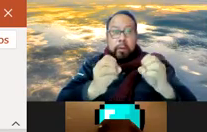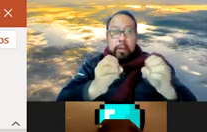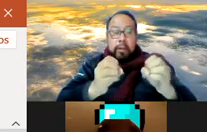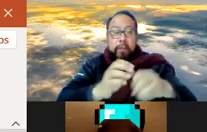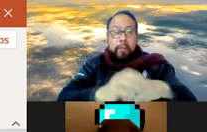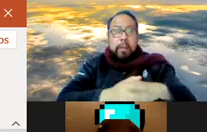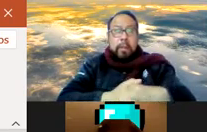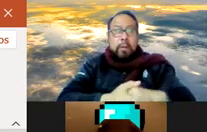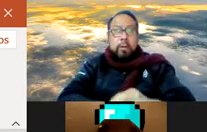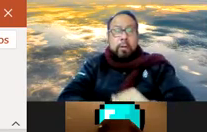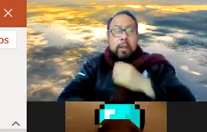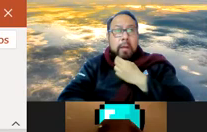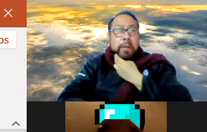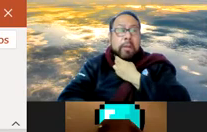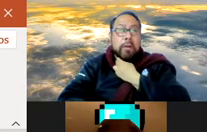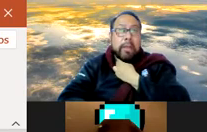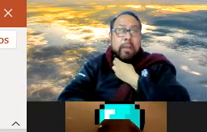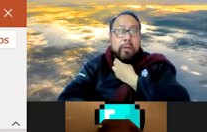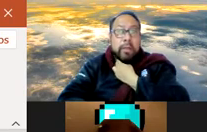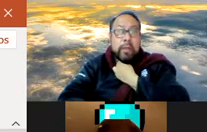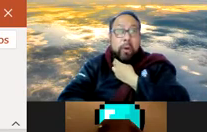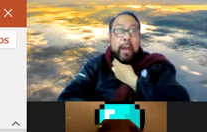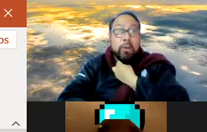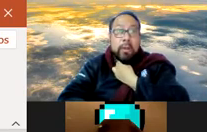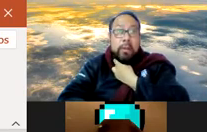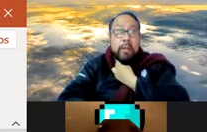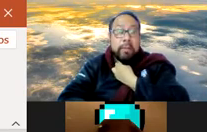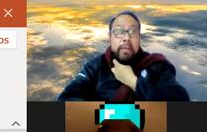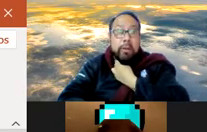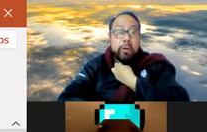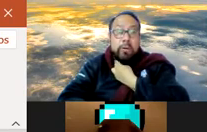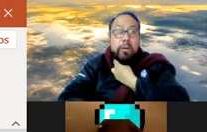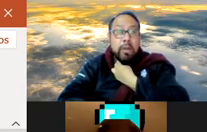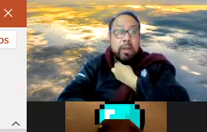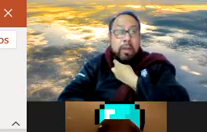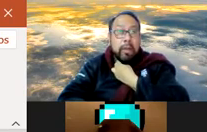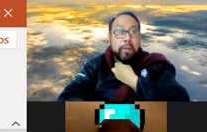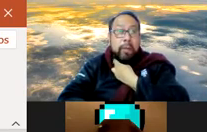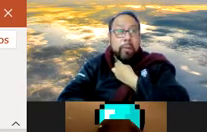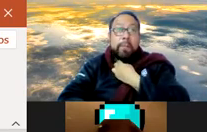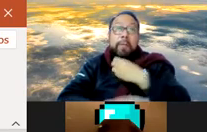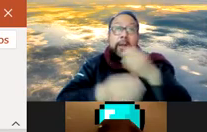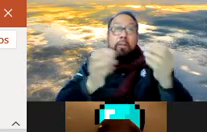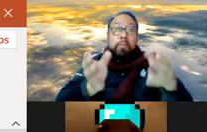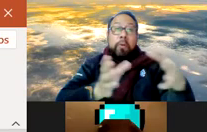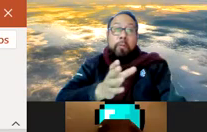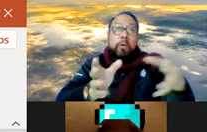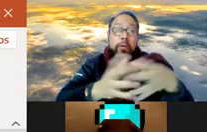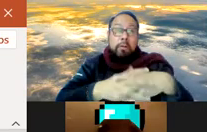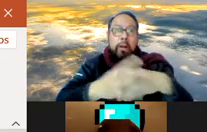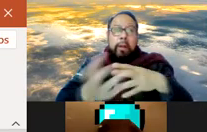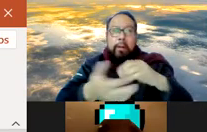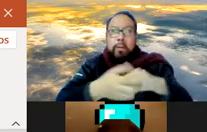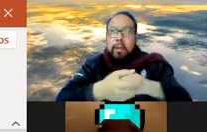misma rigurosidad, ¿no? Incluso estaba viendo en el Colegio de Abogados de la Ciudad de México. Por ejemplo, tienen su